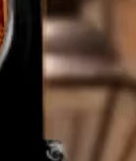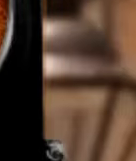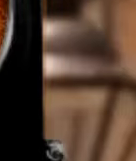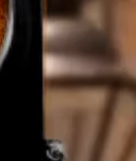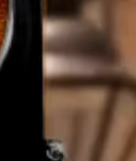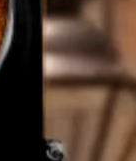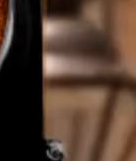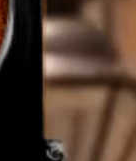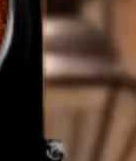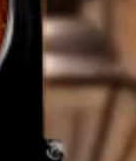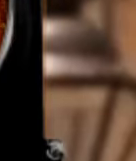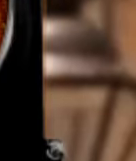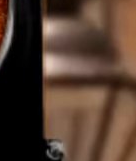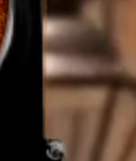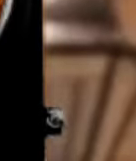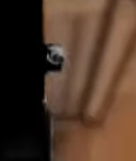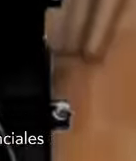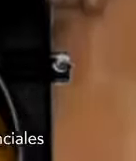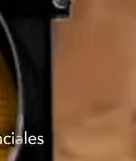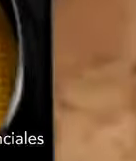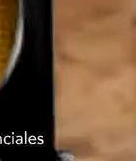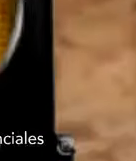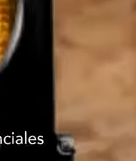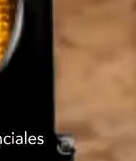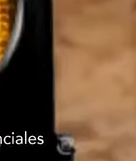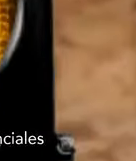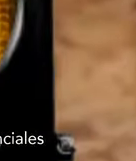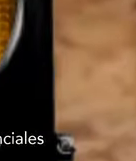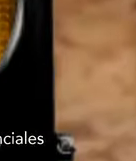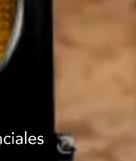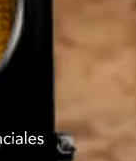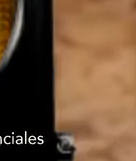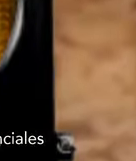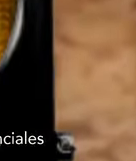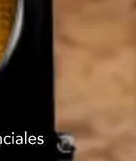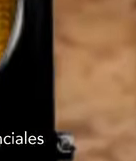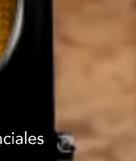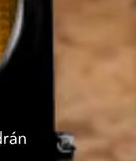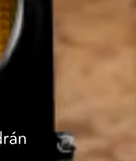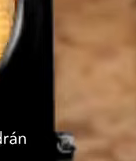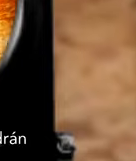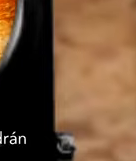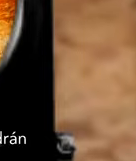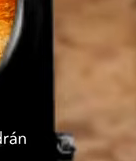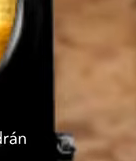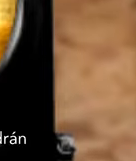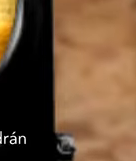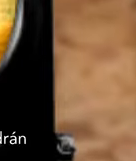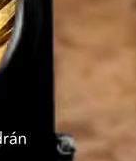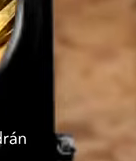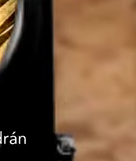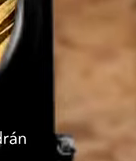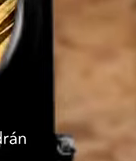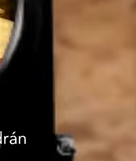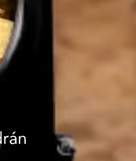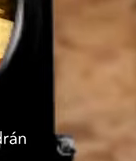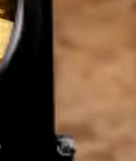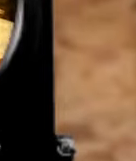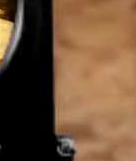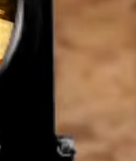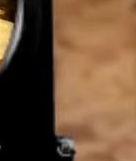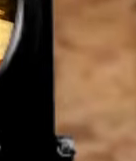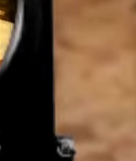parques cuidando el 30% de capacidad. Si está en amarillo, las actividades no esenciales como restaurantes, hoteles y plazas